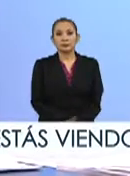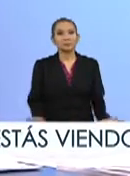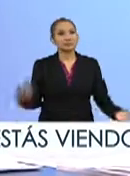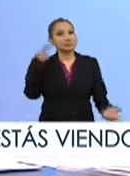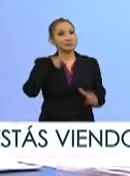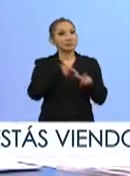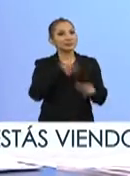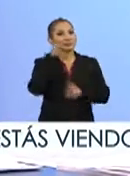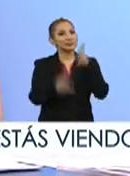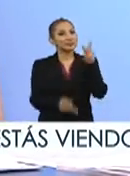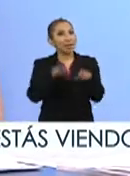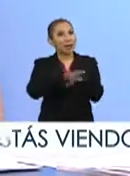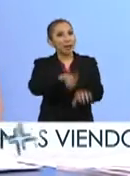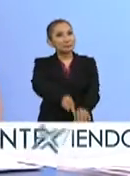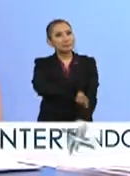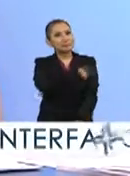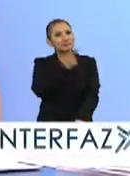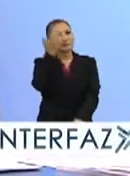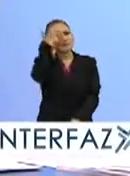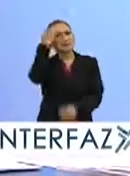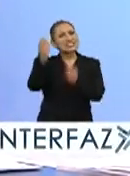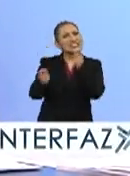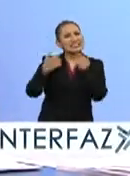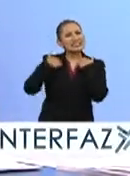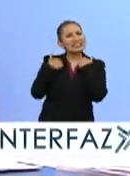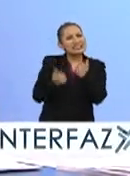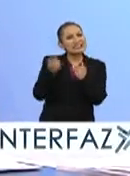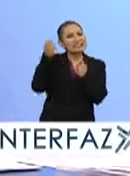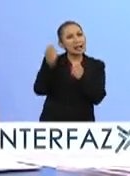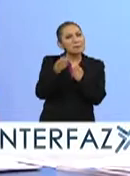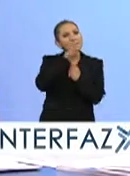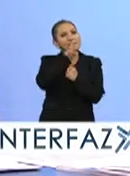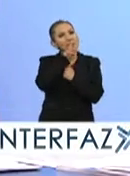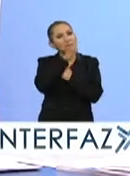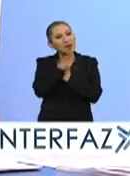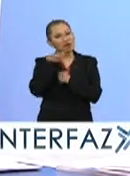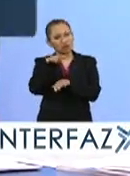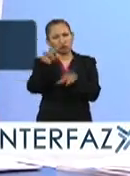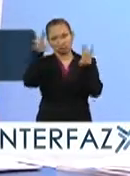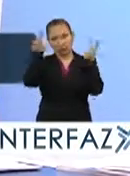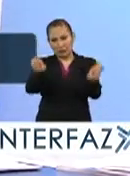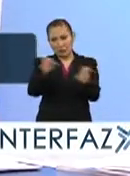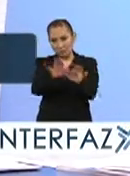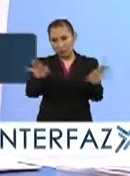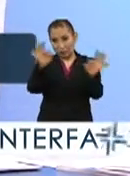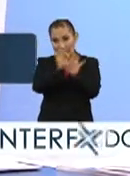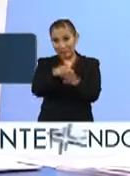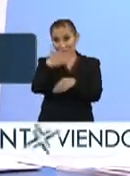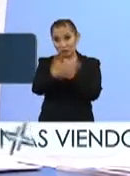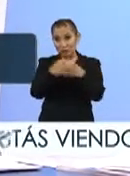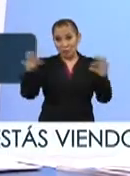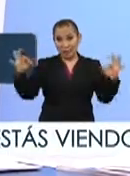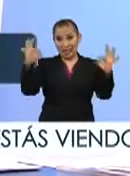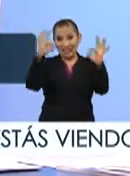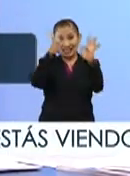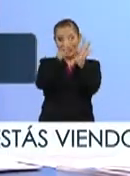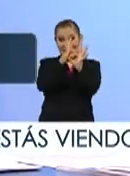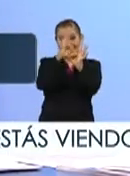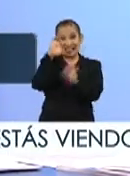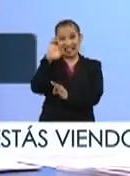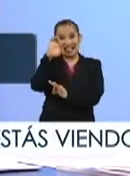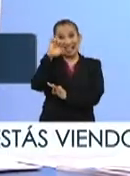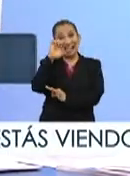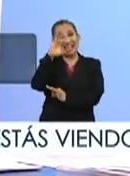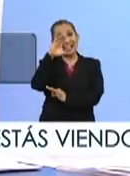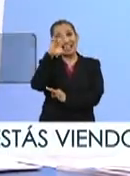Para seguir platicando un poco más, conociendo, entendiendo un poco mejor sobre este importantísimo eclipse que va a tener lugar